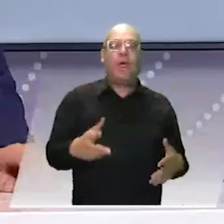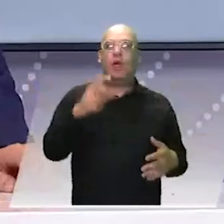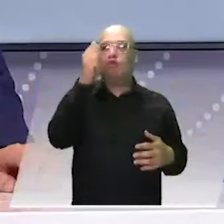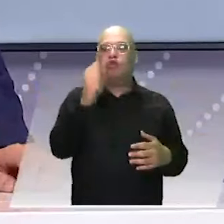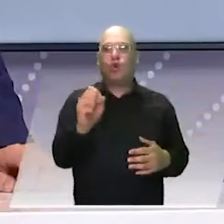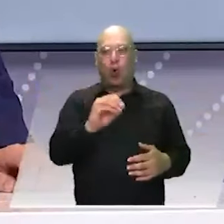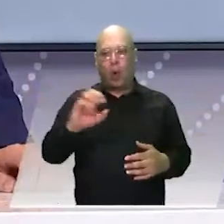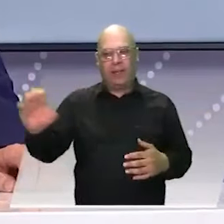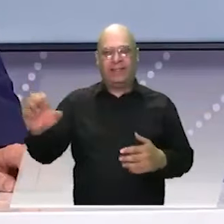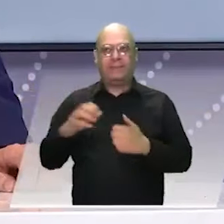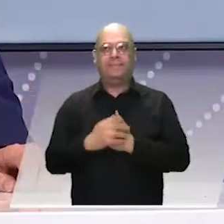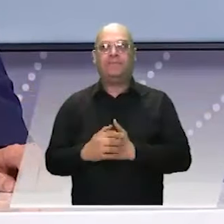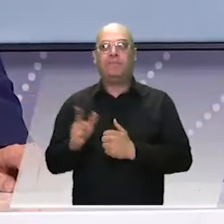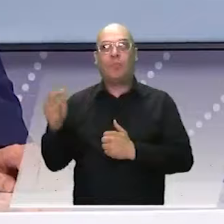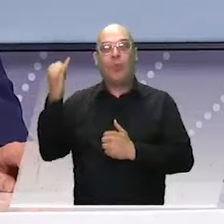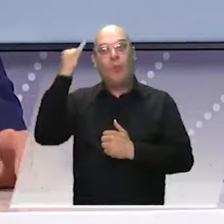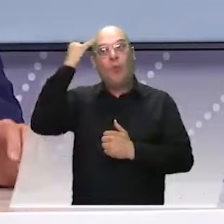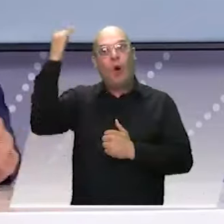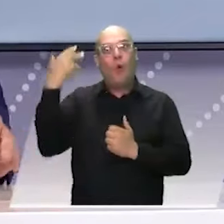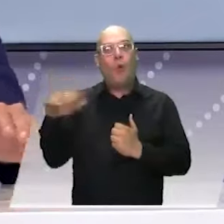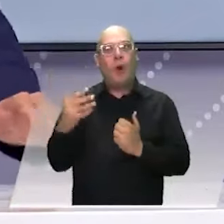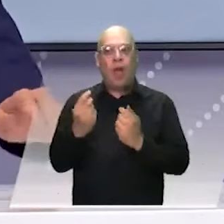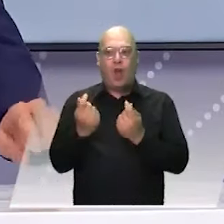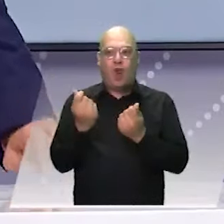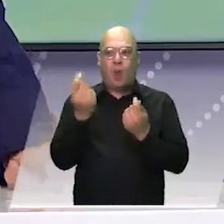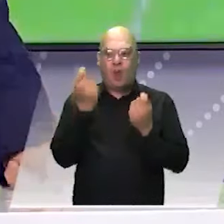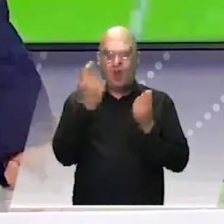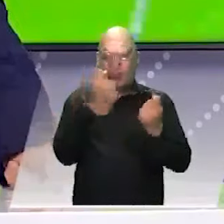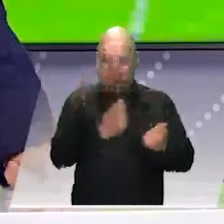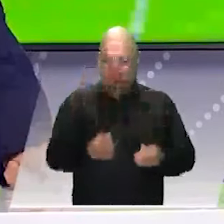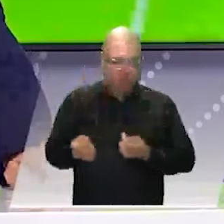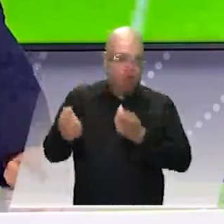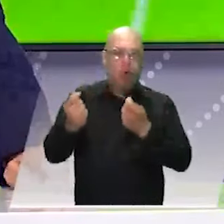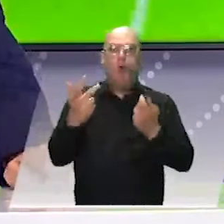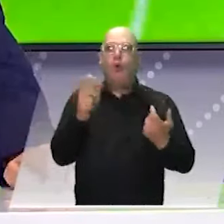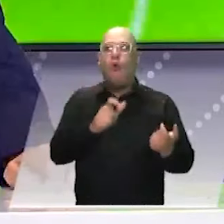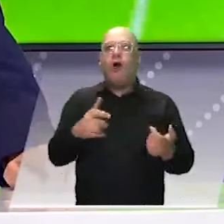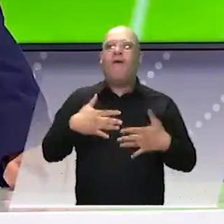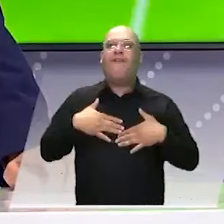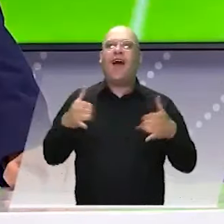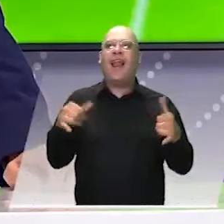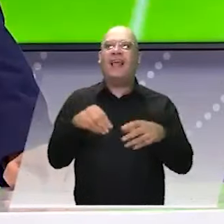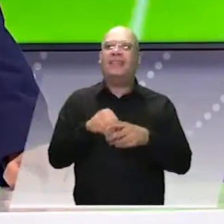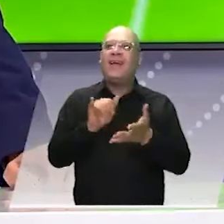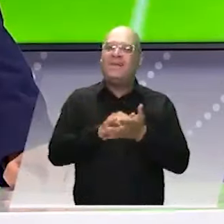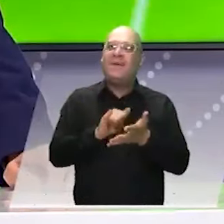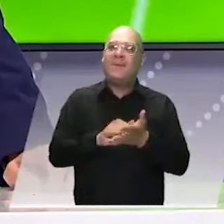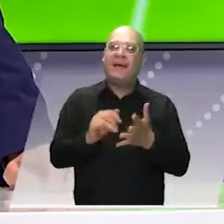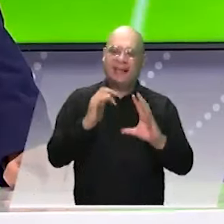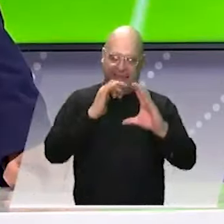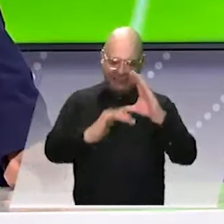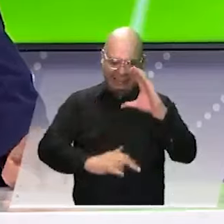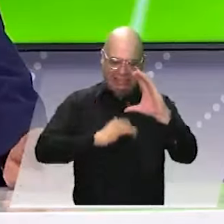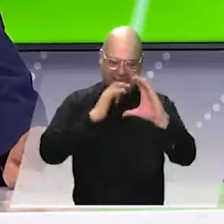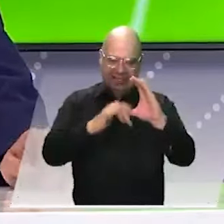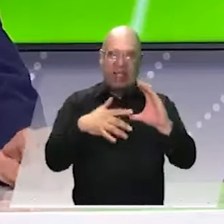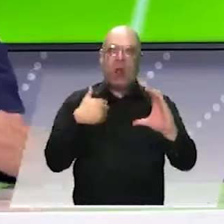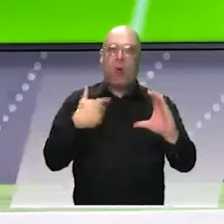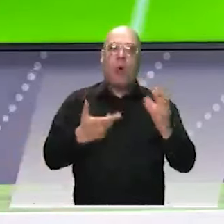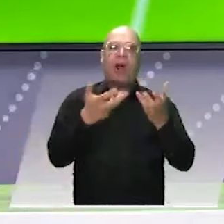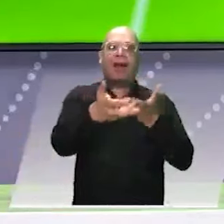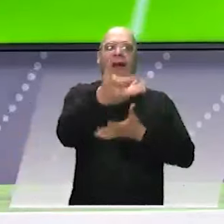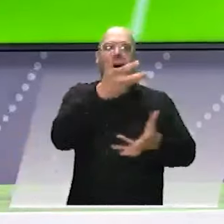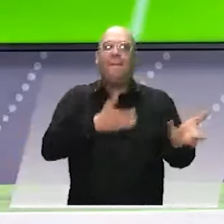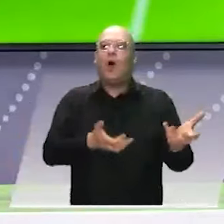Un proyecto innovador de economía circular genera felicidad entre las personas que recolectan material reciclable y lo intercambian por alimentos